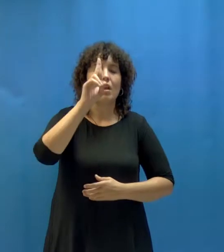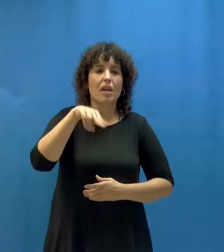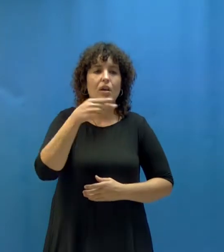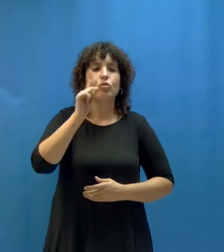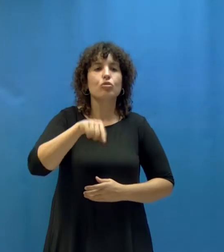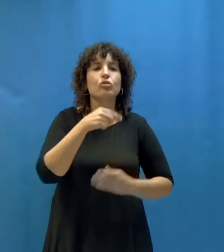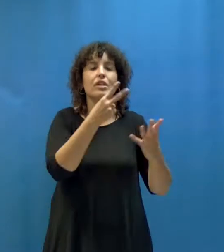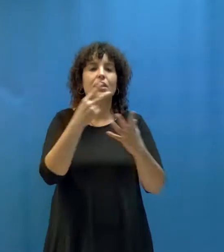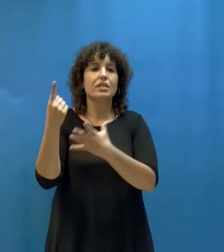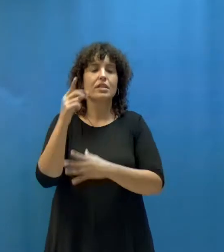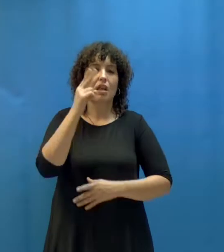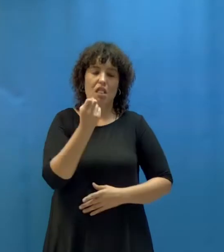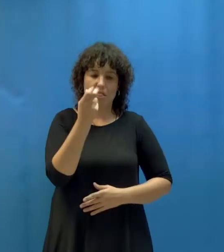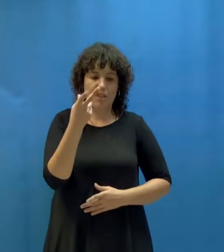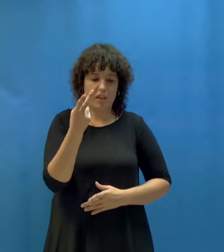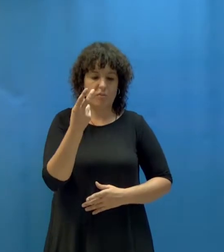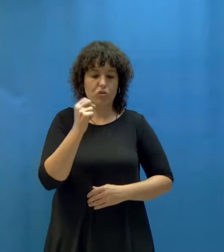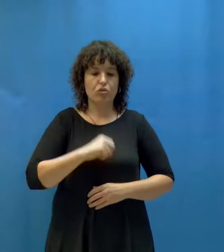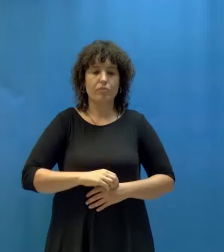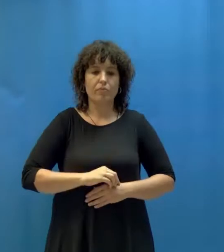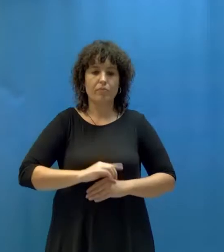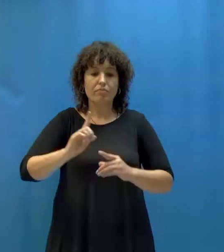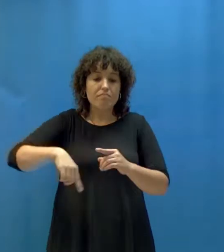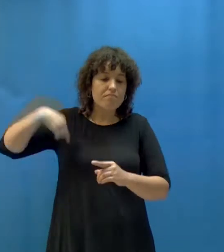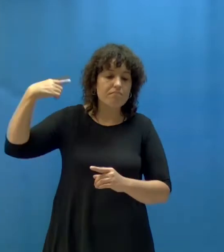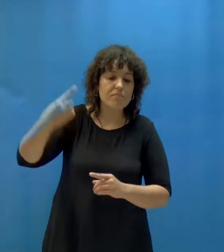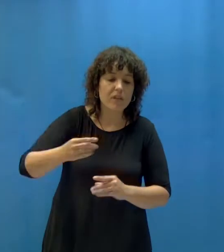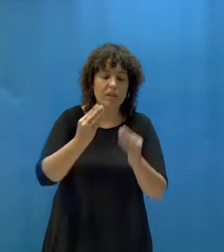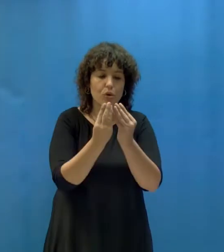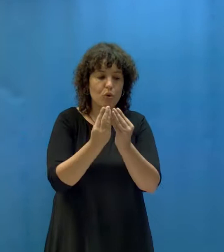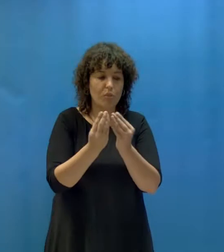2.720,76 €. La siguiente relación es la número